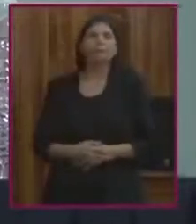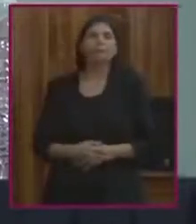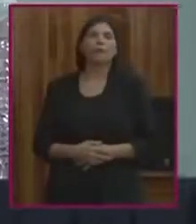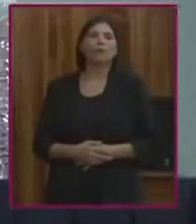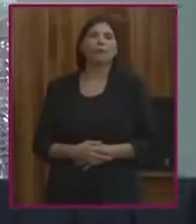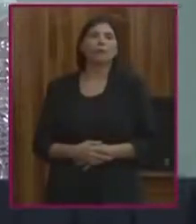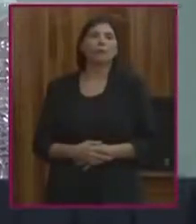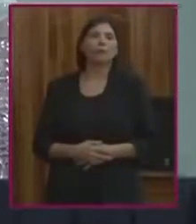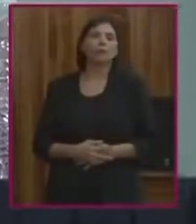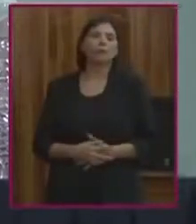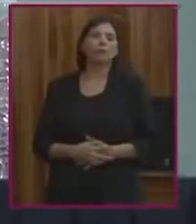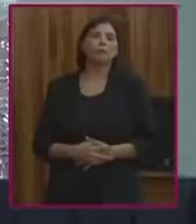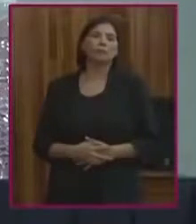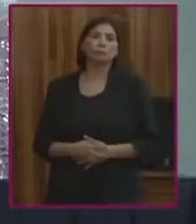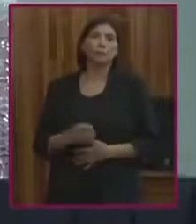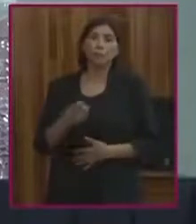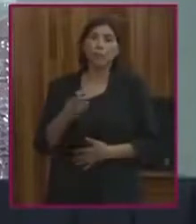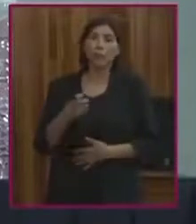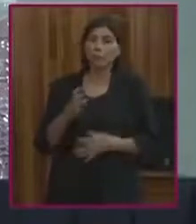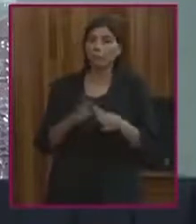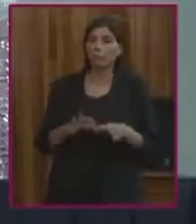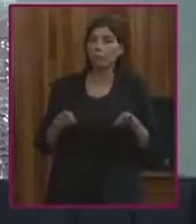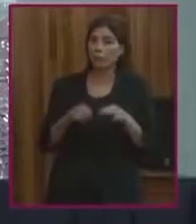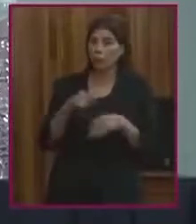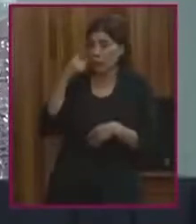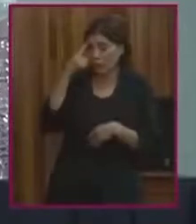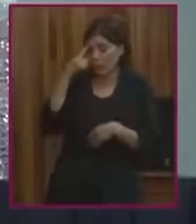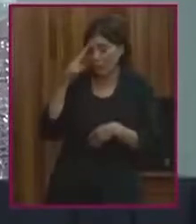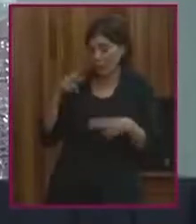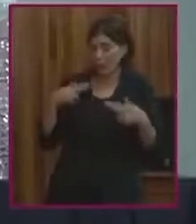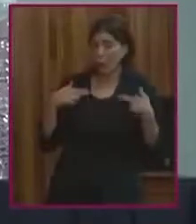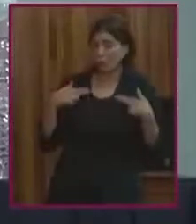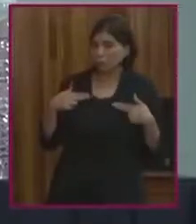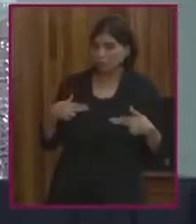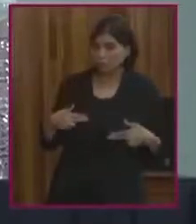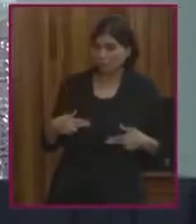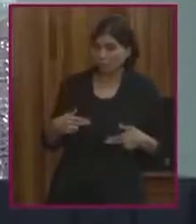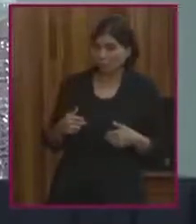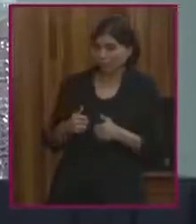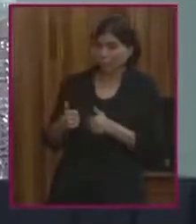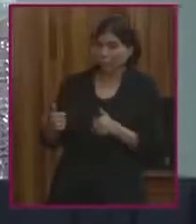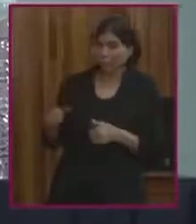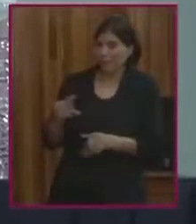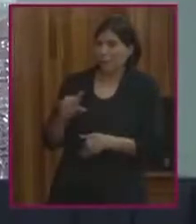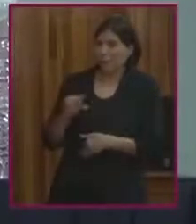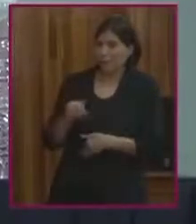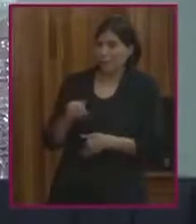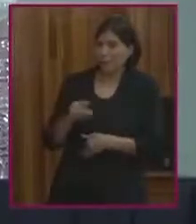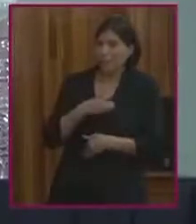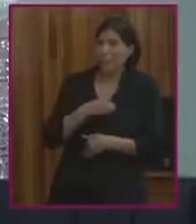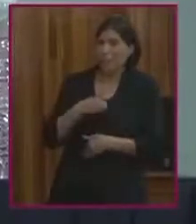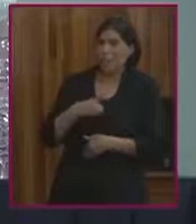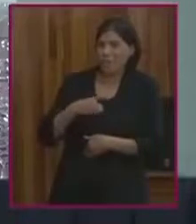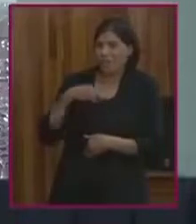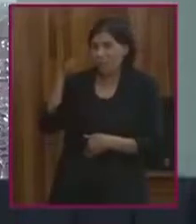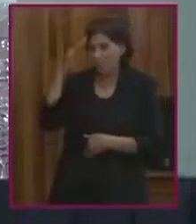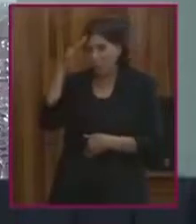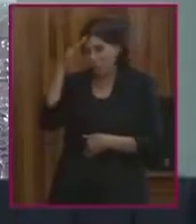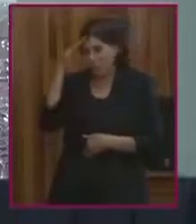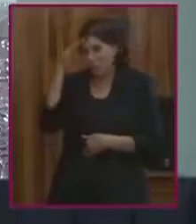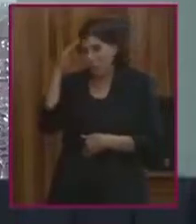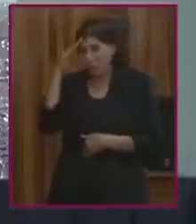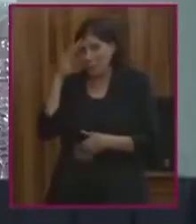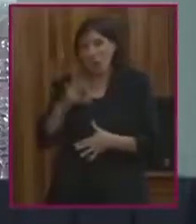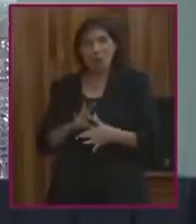gran capital de la humanidad, ¿no? Me parece que no hay que relegarlo y que hay que pensar en todo caso esto, realidad y abstracción no